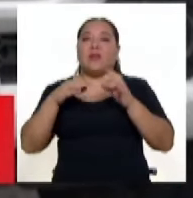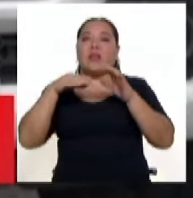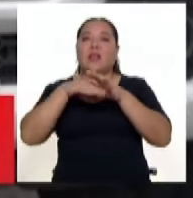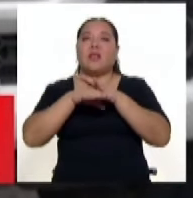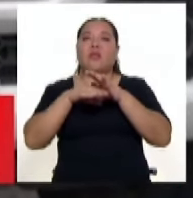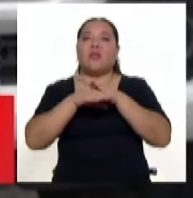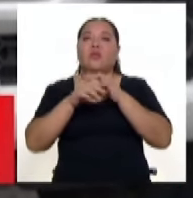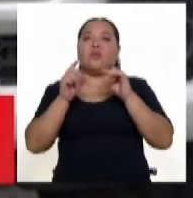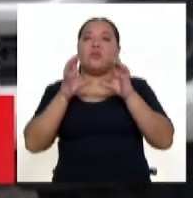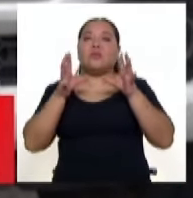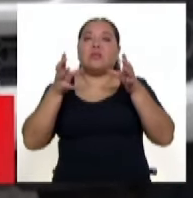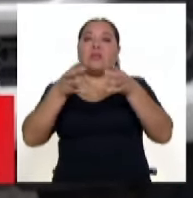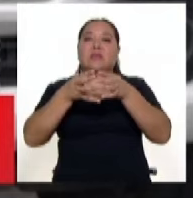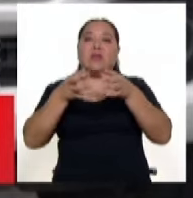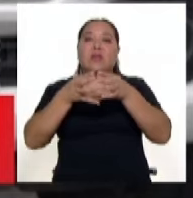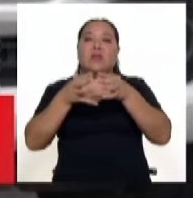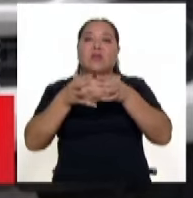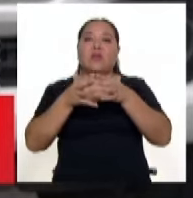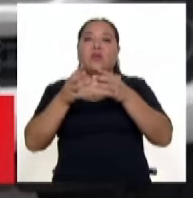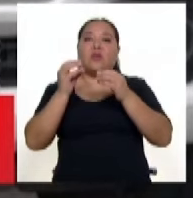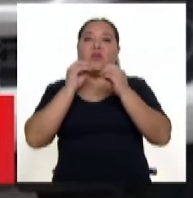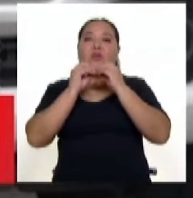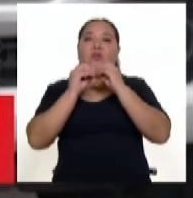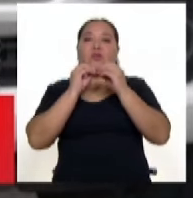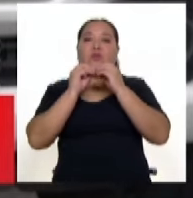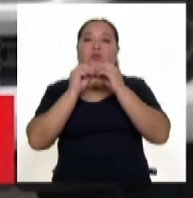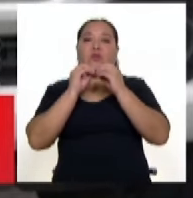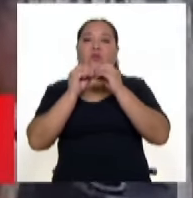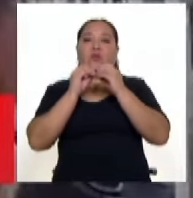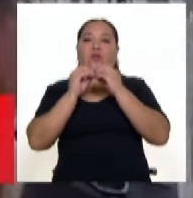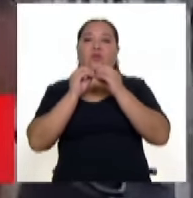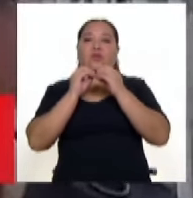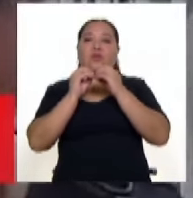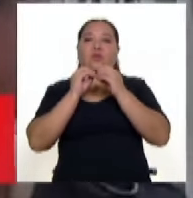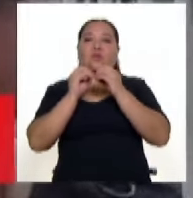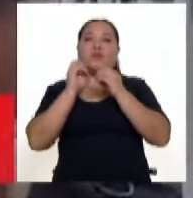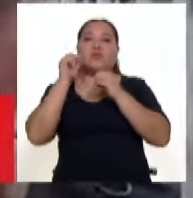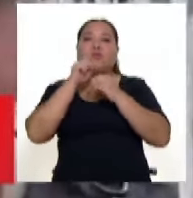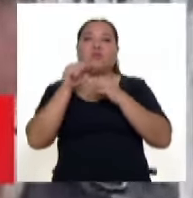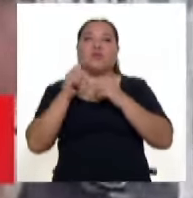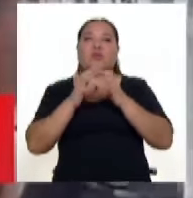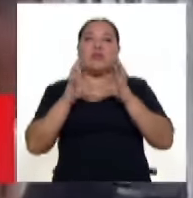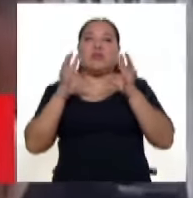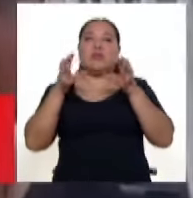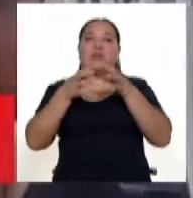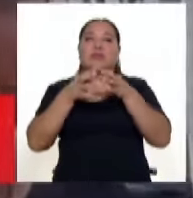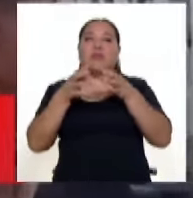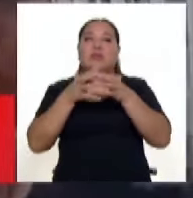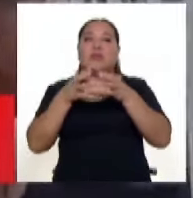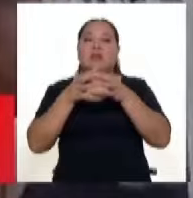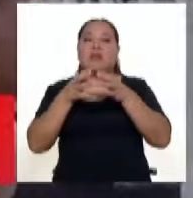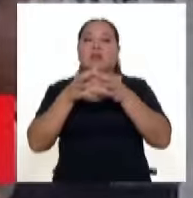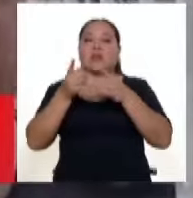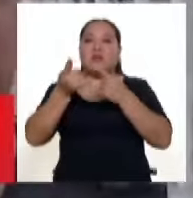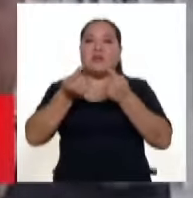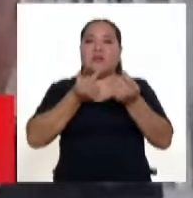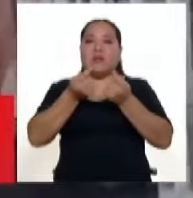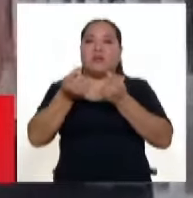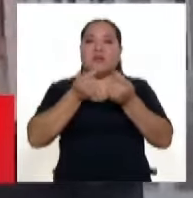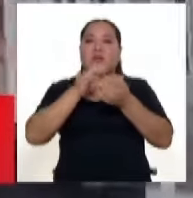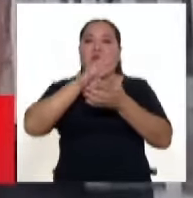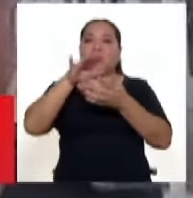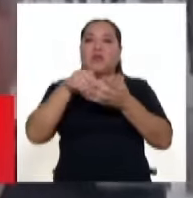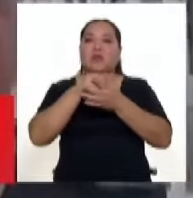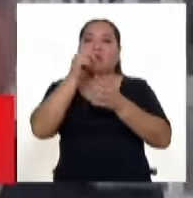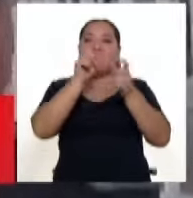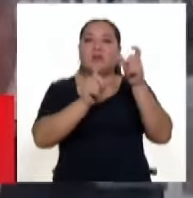de rehabilitación que fue allanado. Ha sido el centro de comando de toda esta gente. Adicional a eso, ha